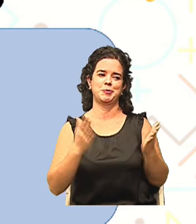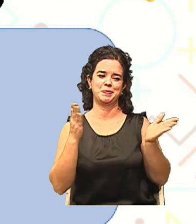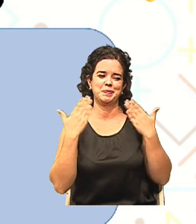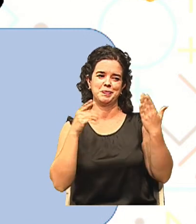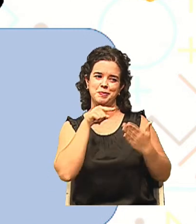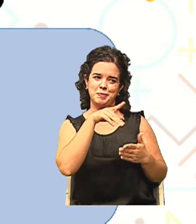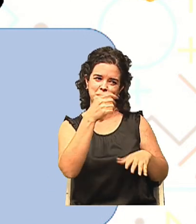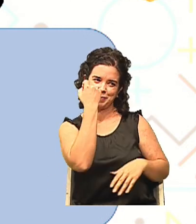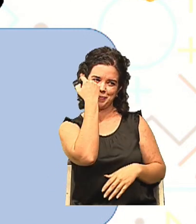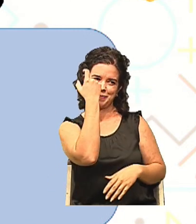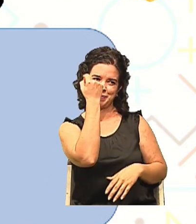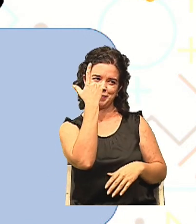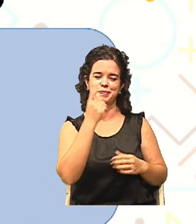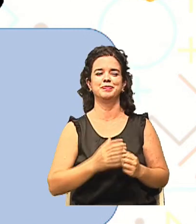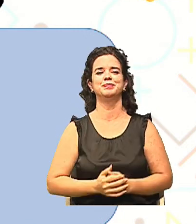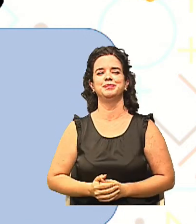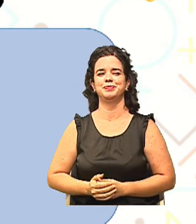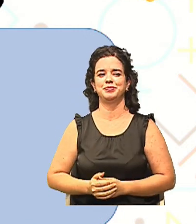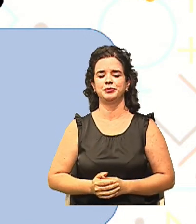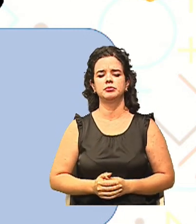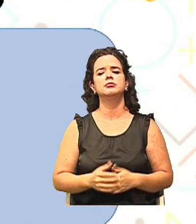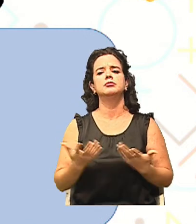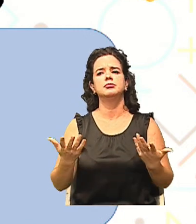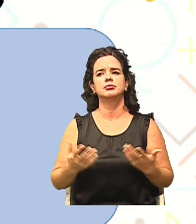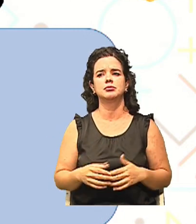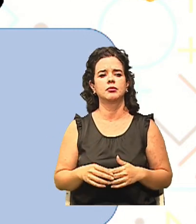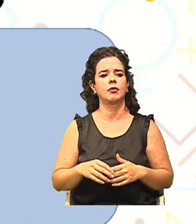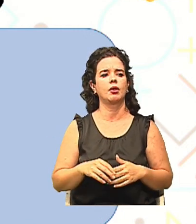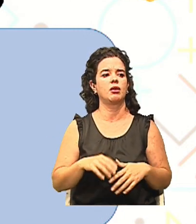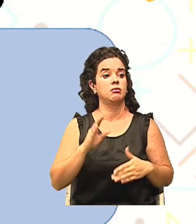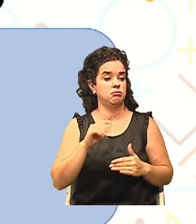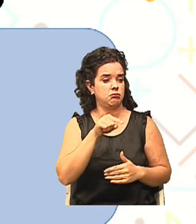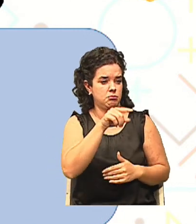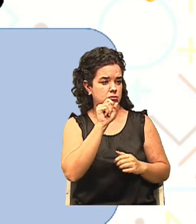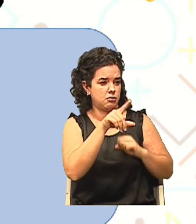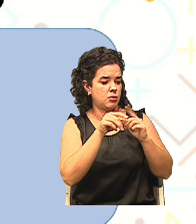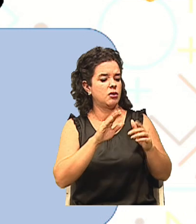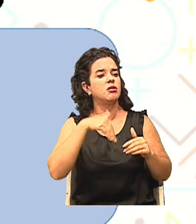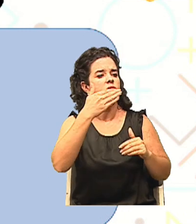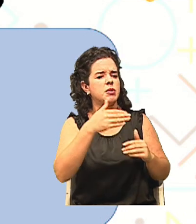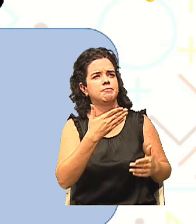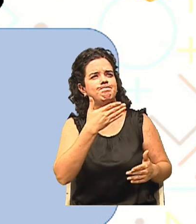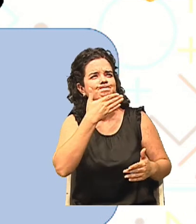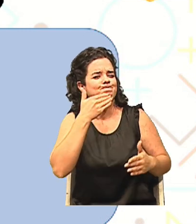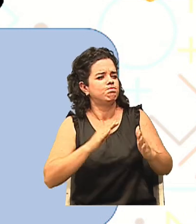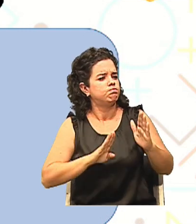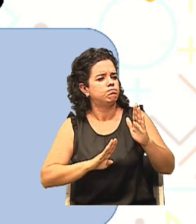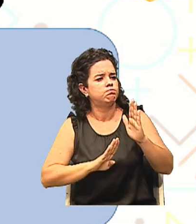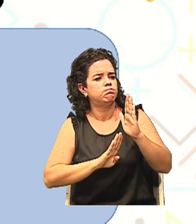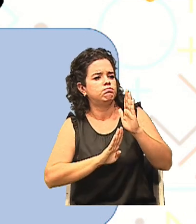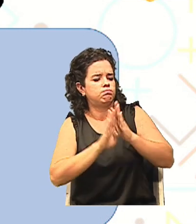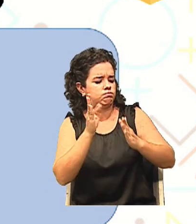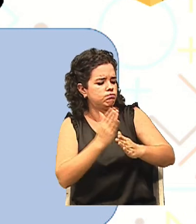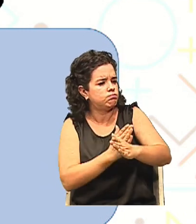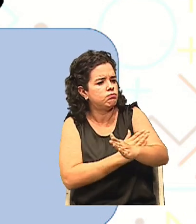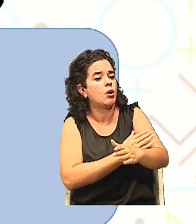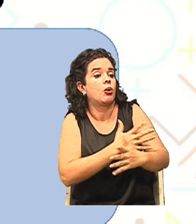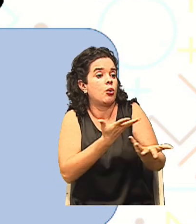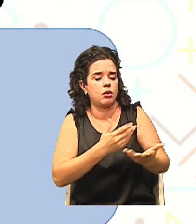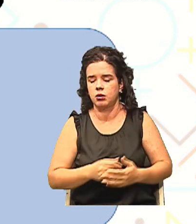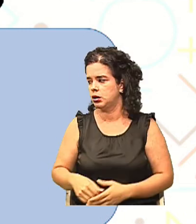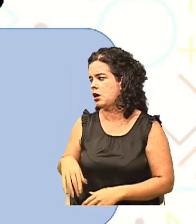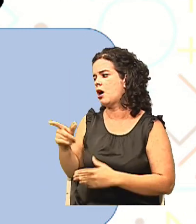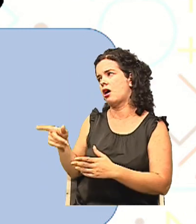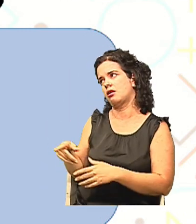entendido. ¿Y qué aspectos se pueden mejorar para las próximas clases? Profe, tengo algo muy